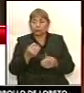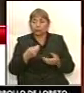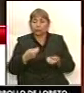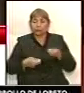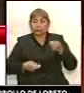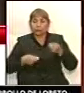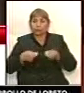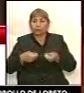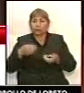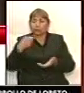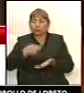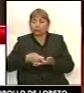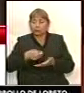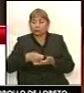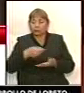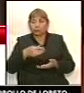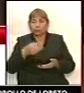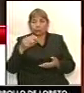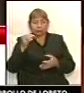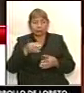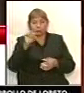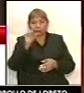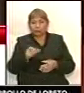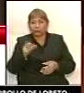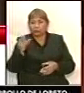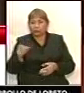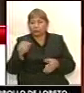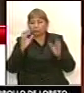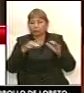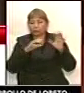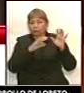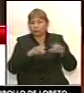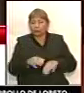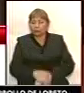y refinanciar a los damnificados por el fenómeno.